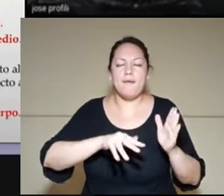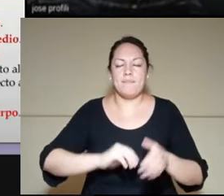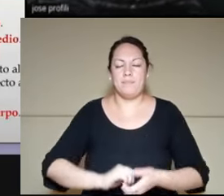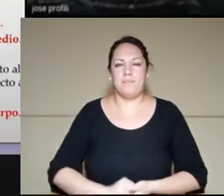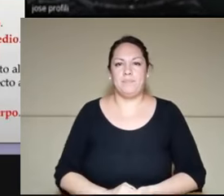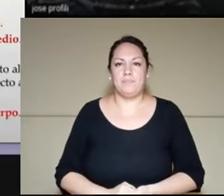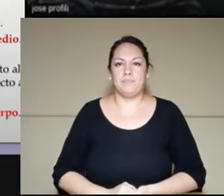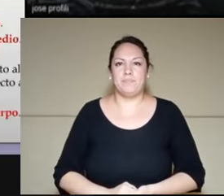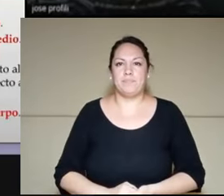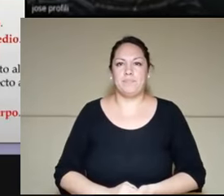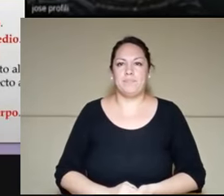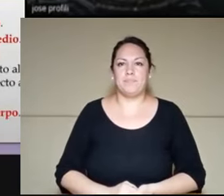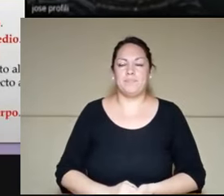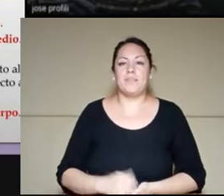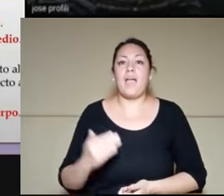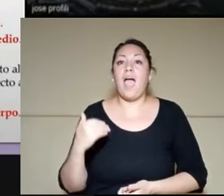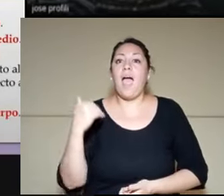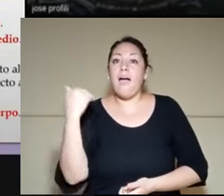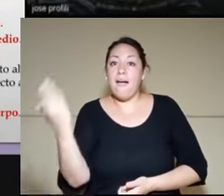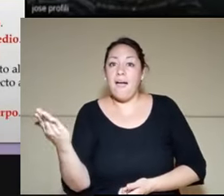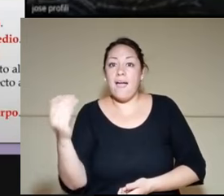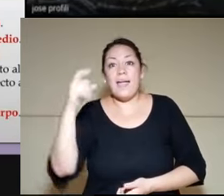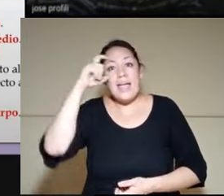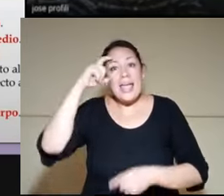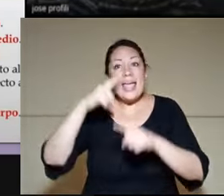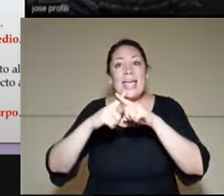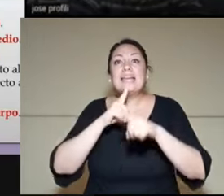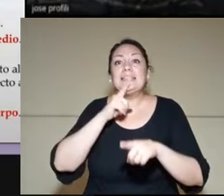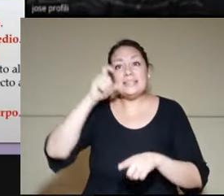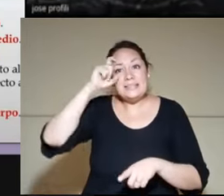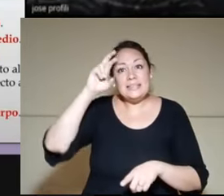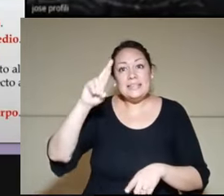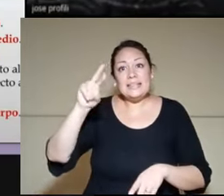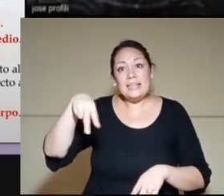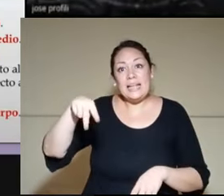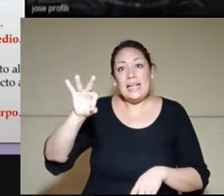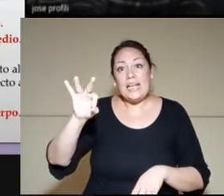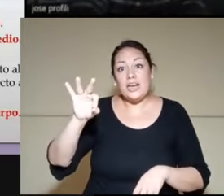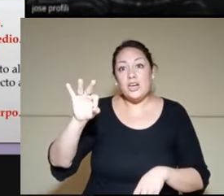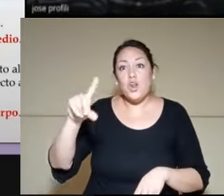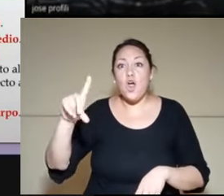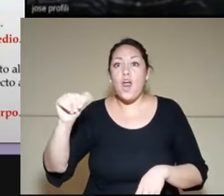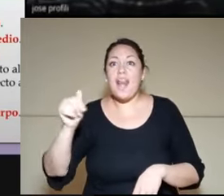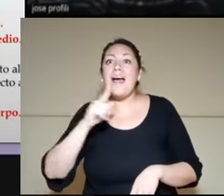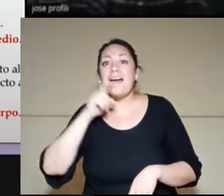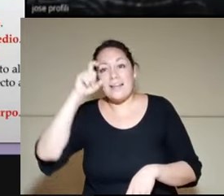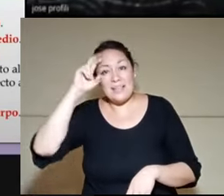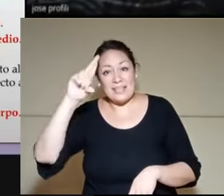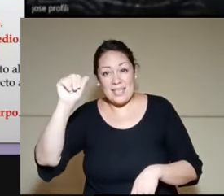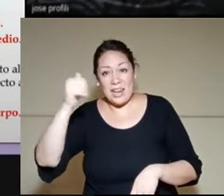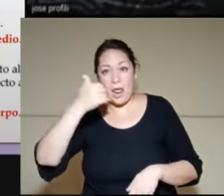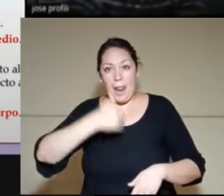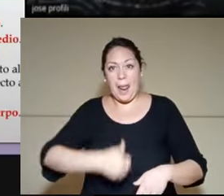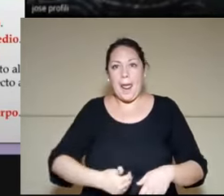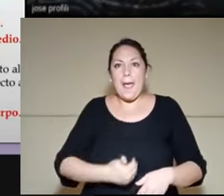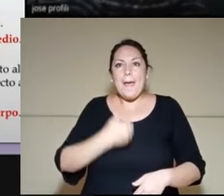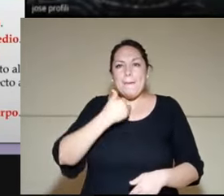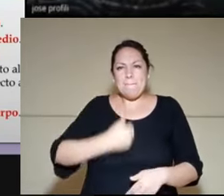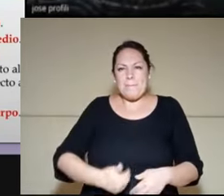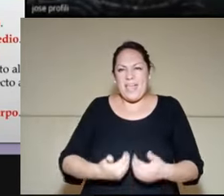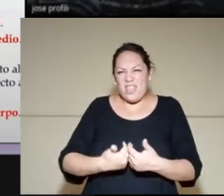Yo les decía recién, externo quiere decir, es lo mismo que lateral, entonces quiere decir que está lejos del plano